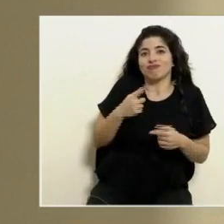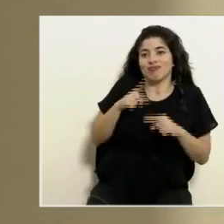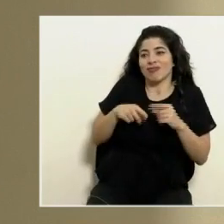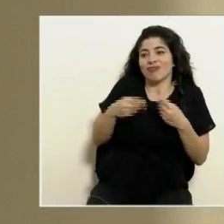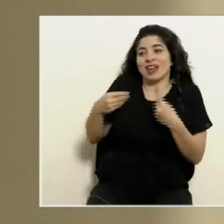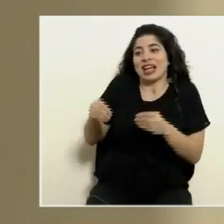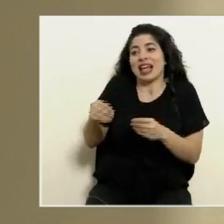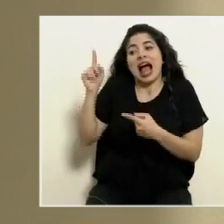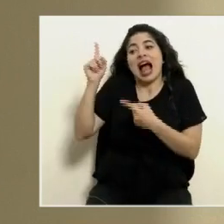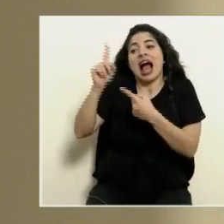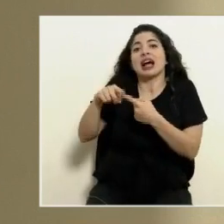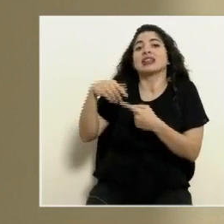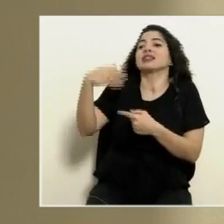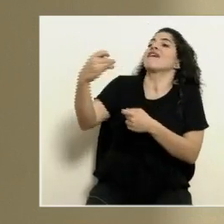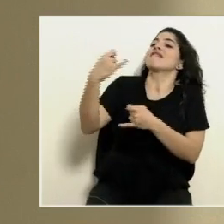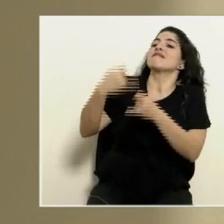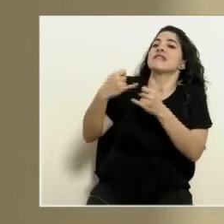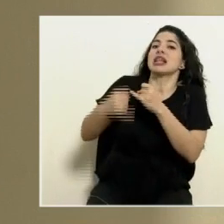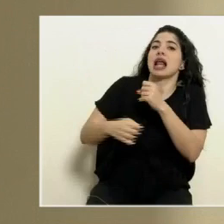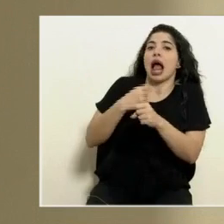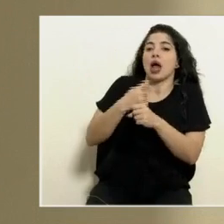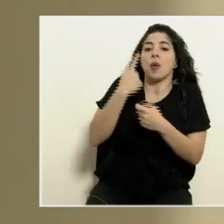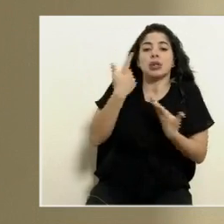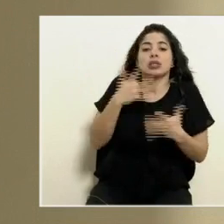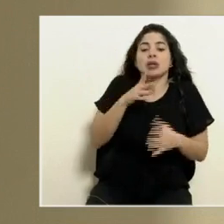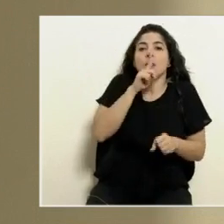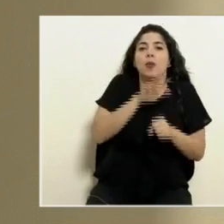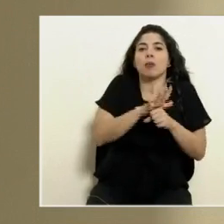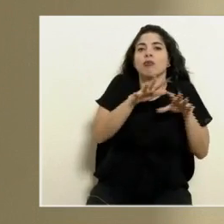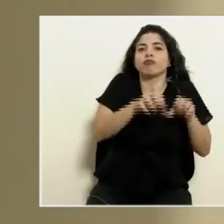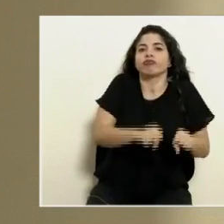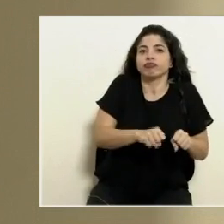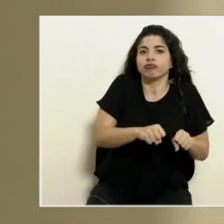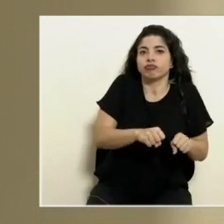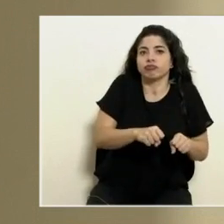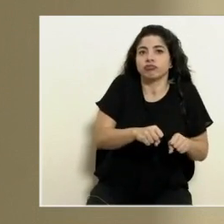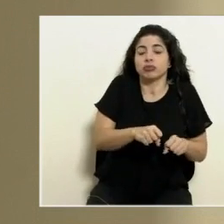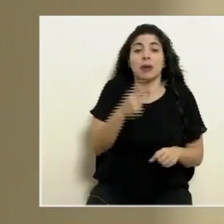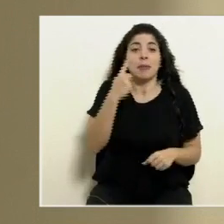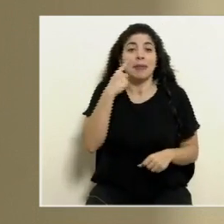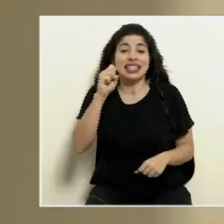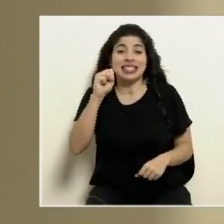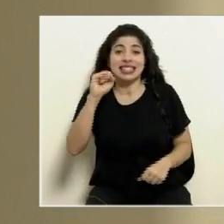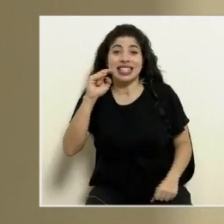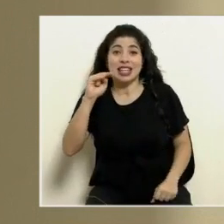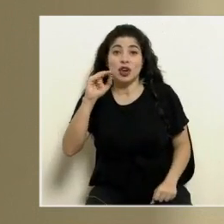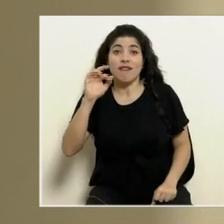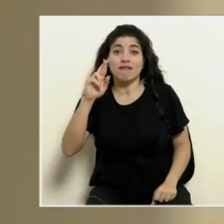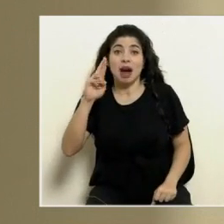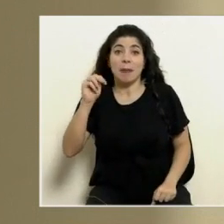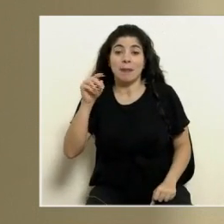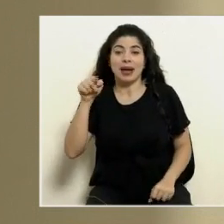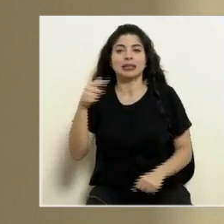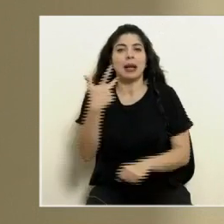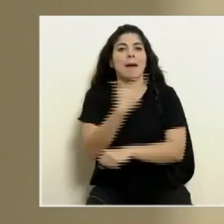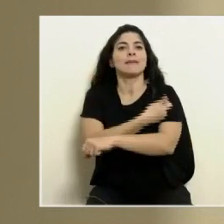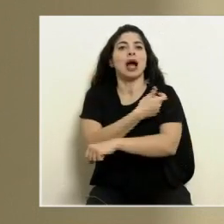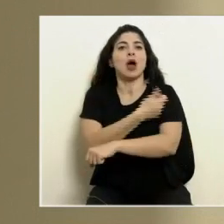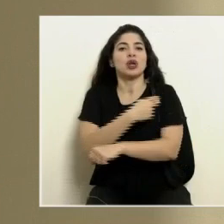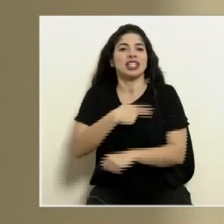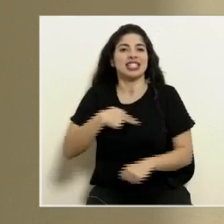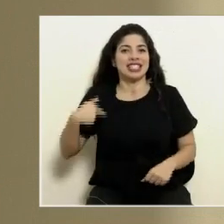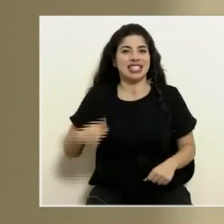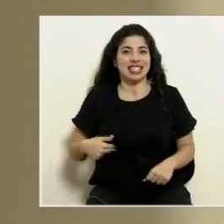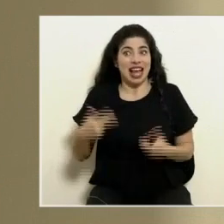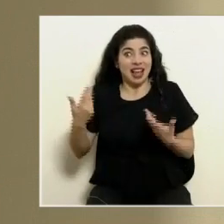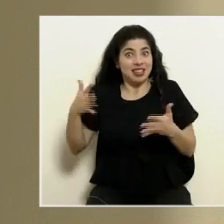podríamos entregarles hasta finales de año, ¿verdad? Ustedes vieron también que en el caso de Sinopharm, por ejemplo, que es una vacuna de origen chino que ya